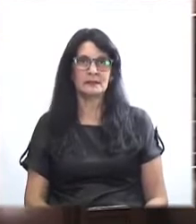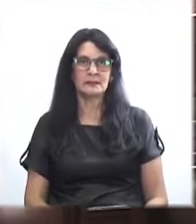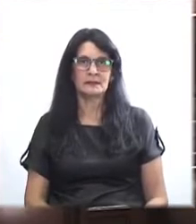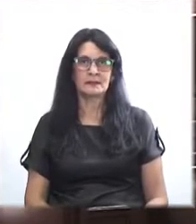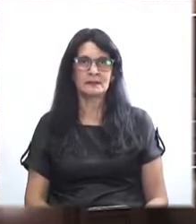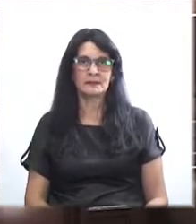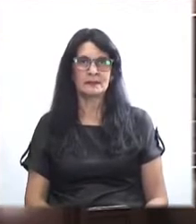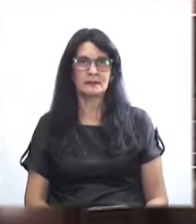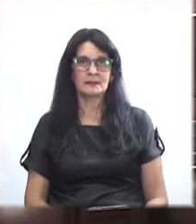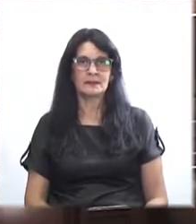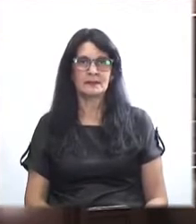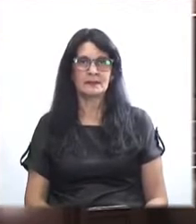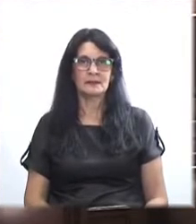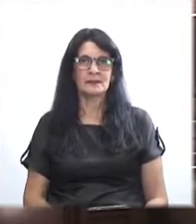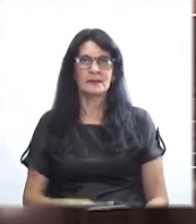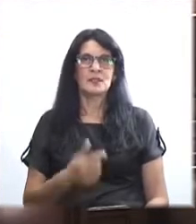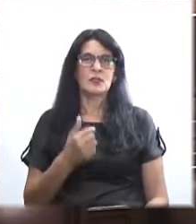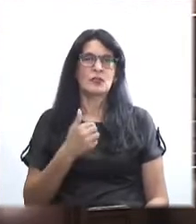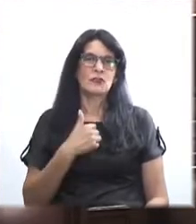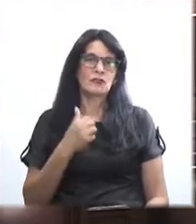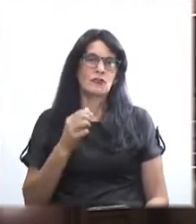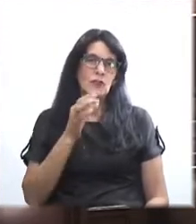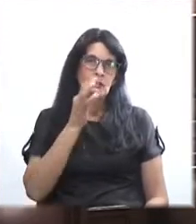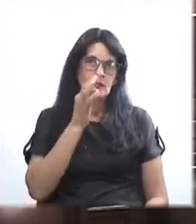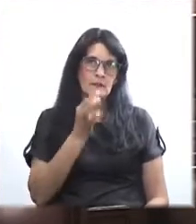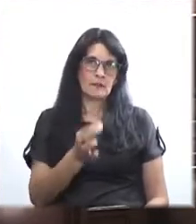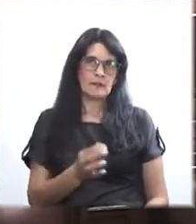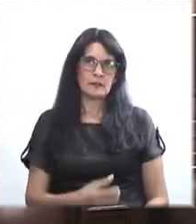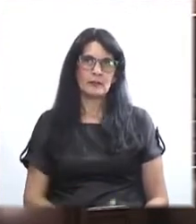Y voy a hacer la siguiente consideración.